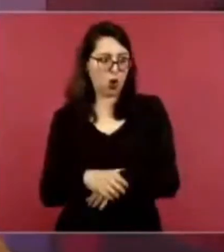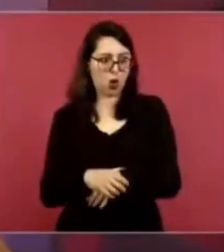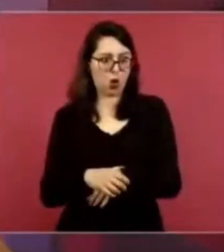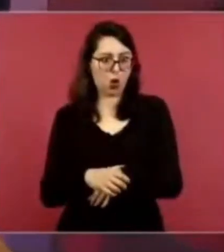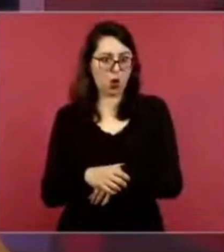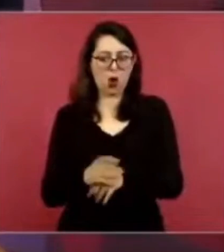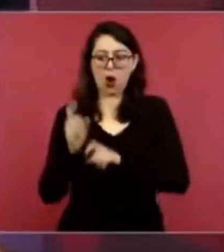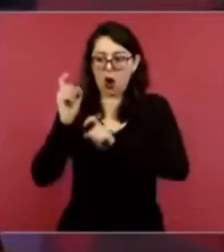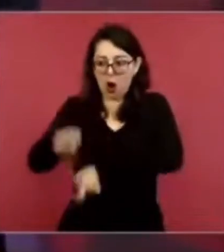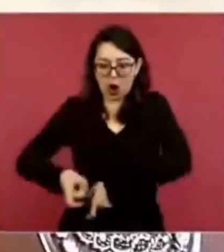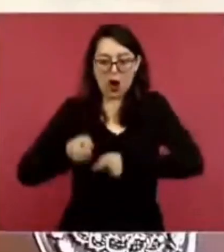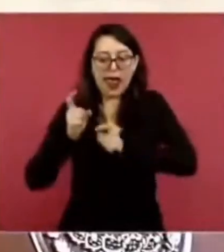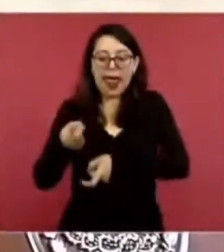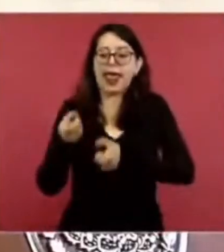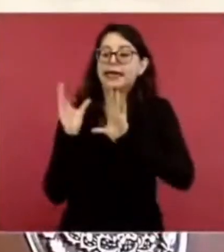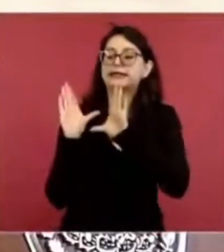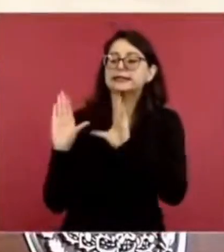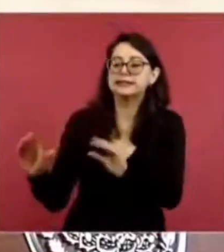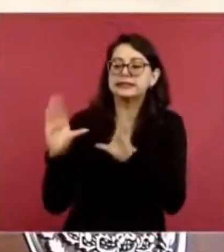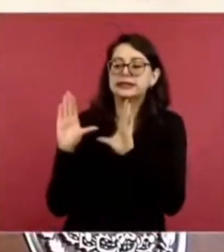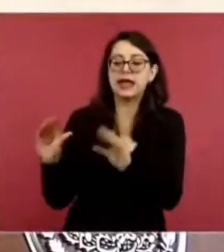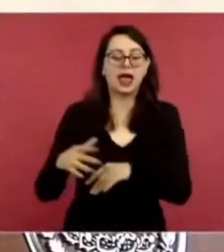Si no hay agua,